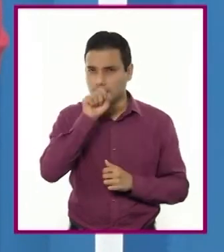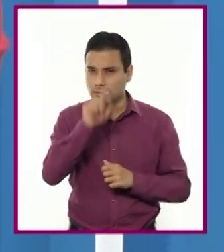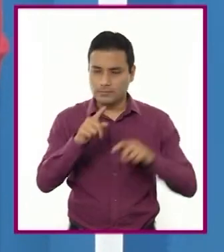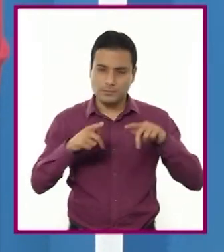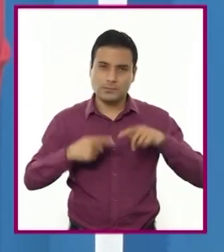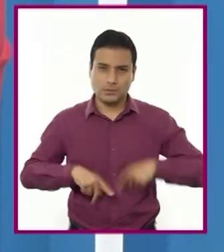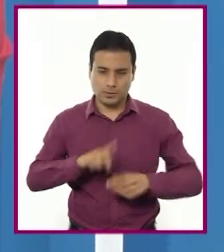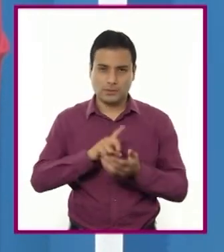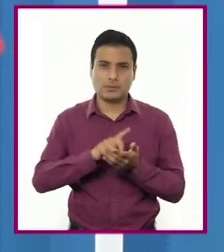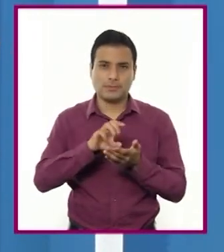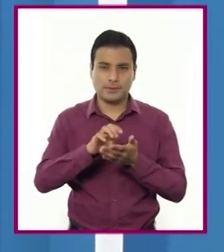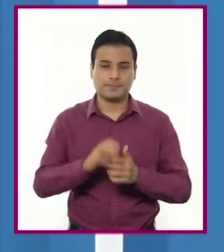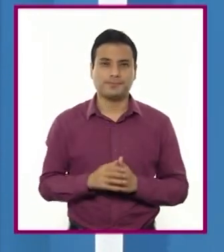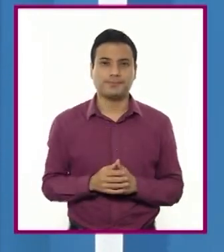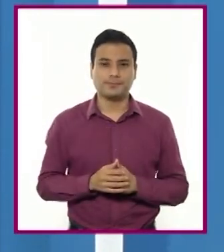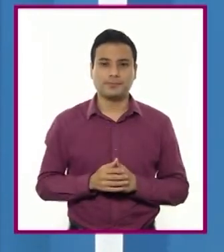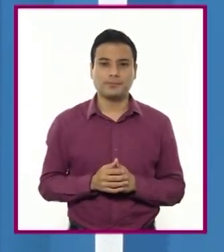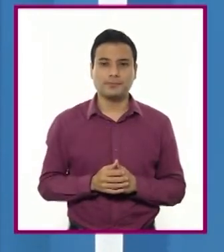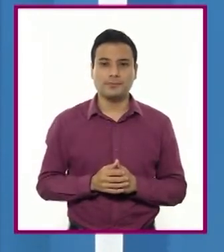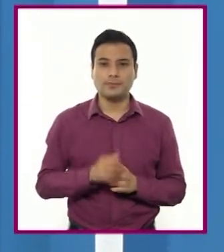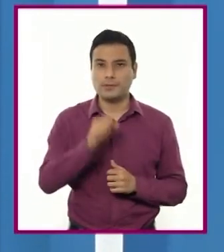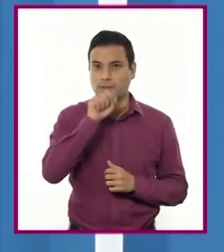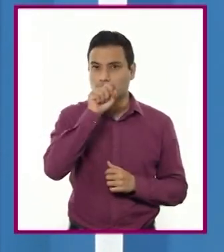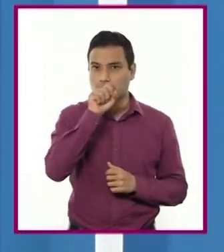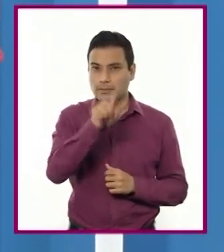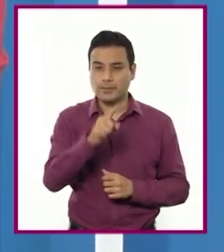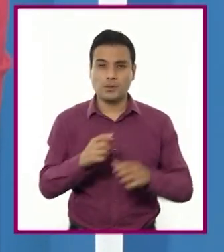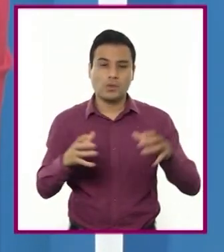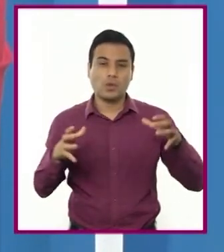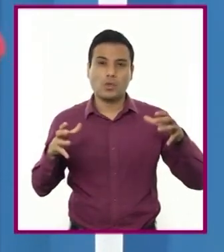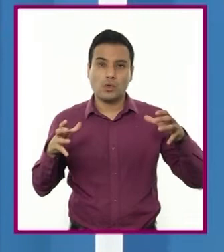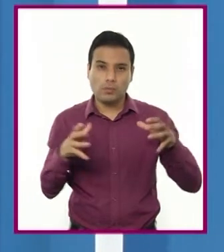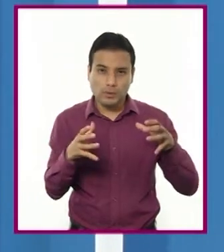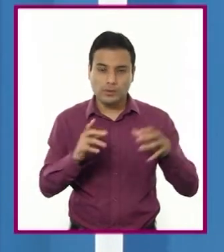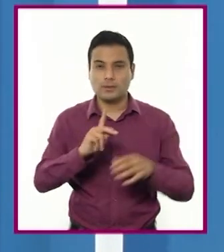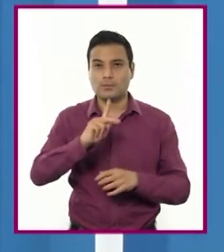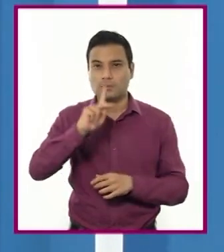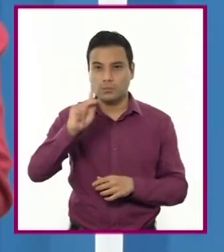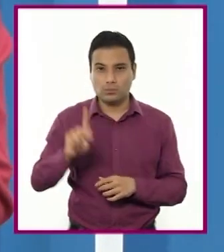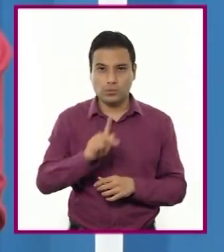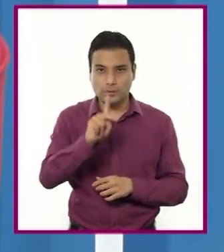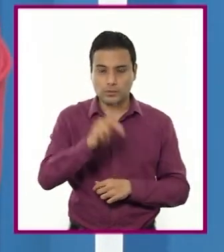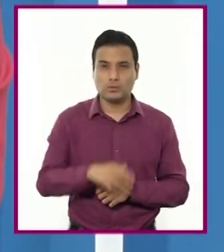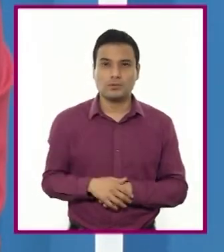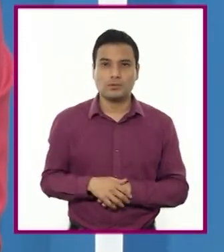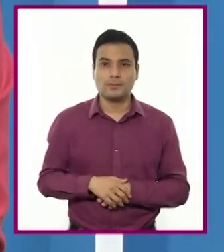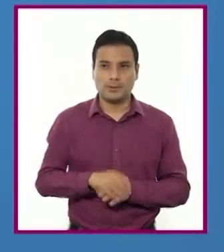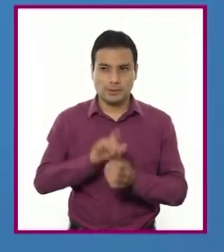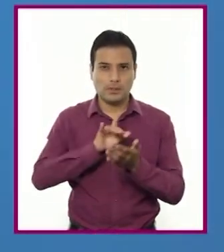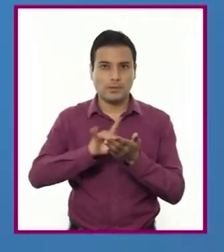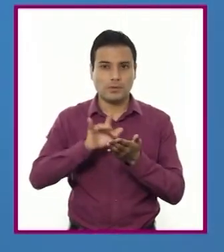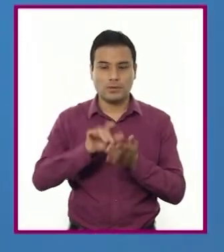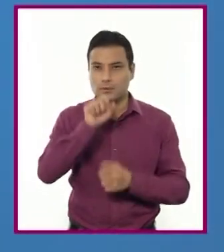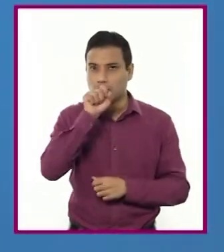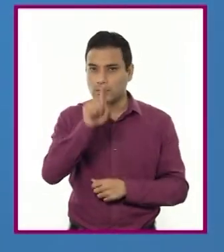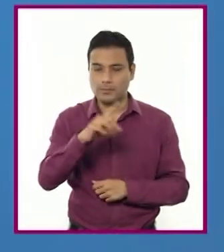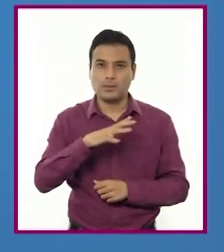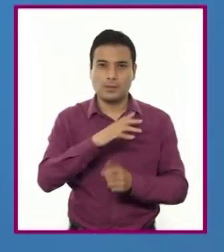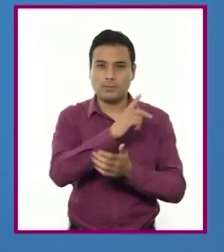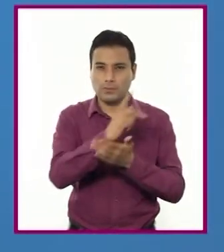permanente. Contribuye al bienestar social de las comunidades rurales y cuenta con un programa a favor de la igualdad de